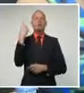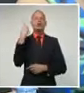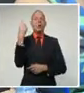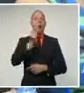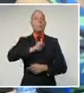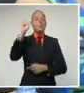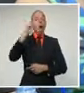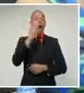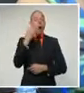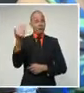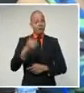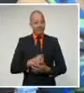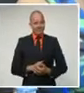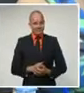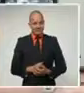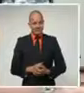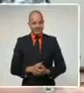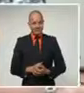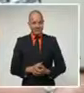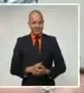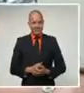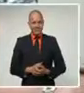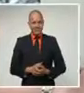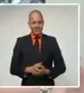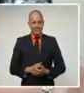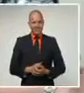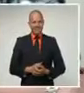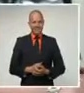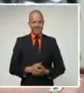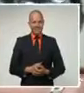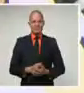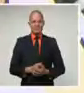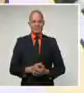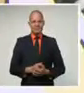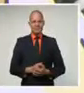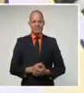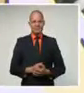el trabajo de la organización. Adán Morel, Sistema Informativo de la República.